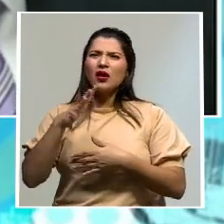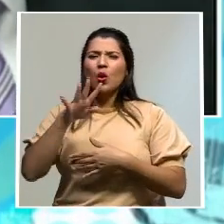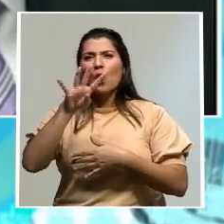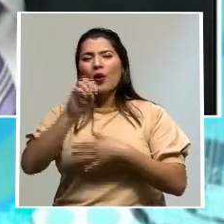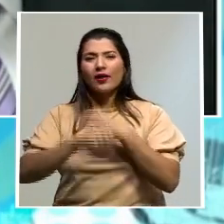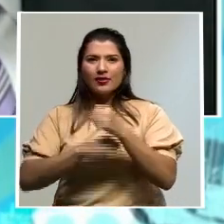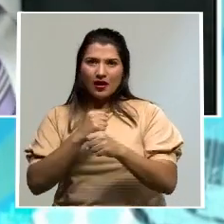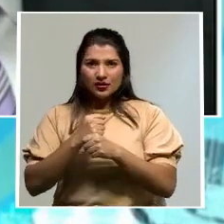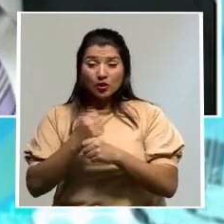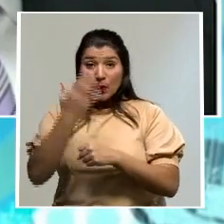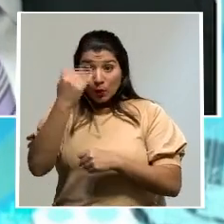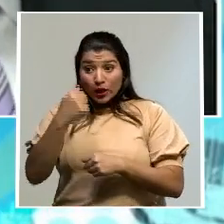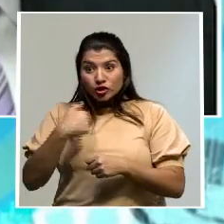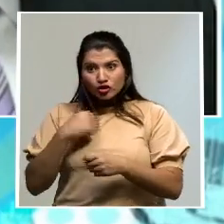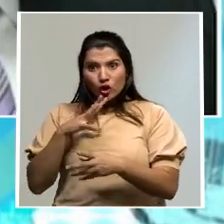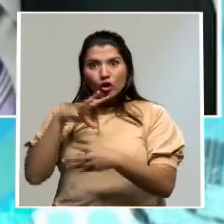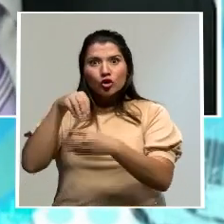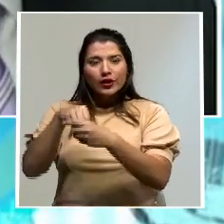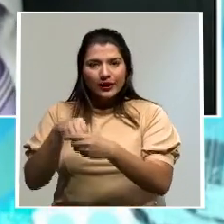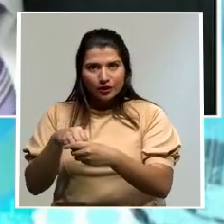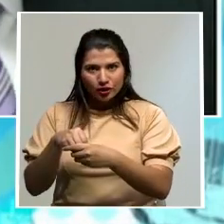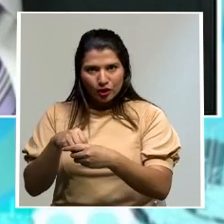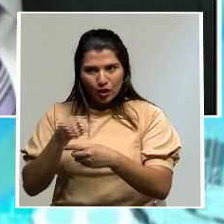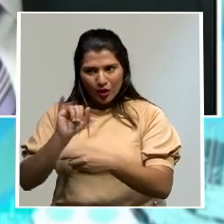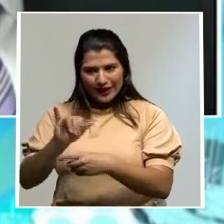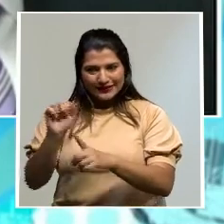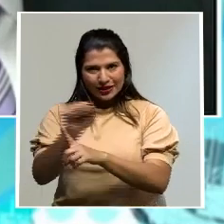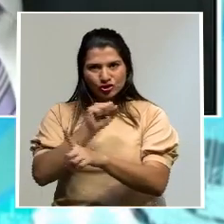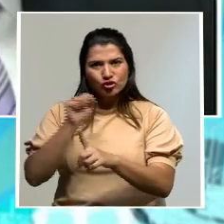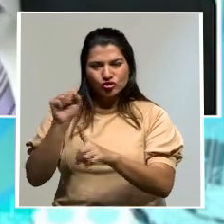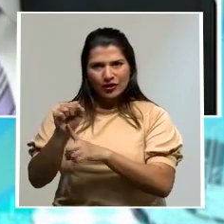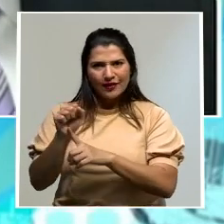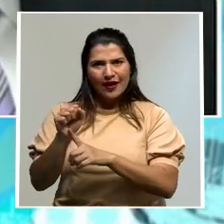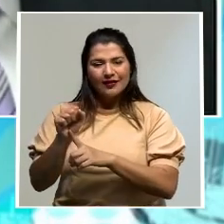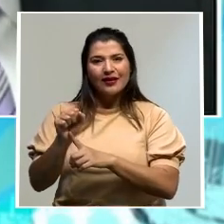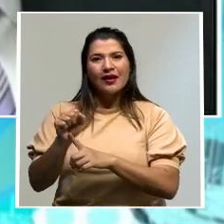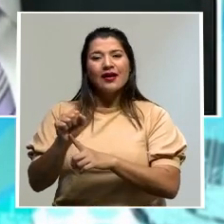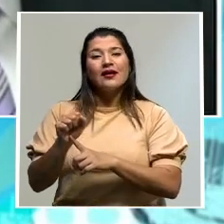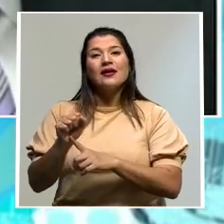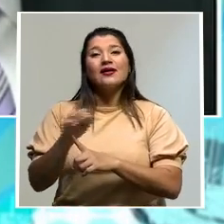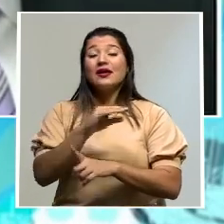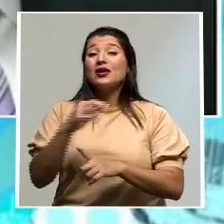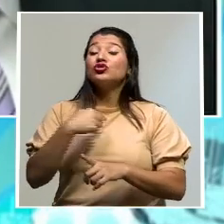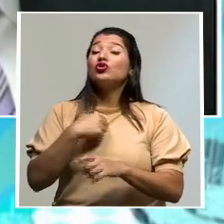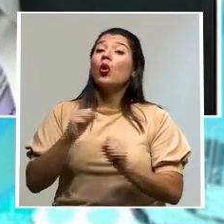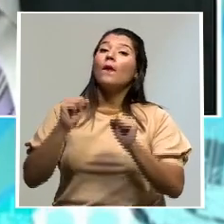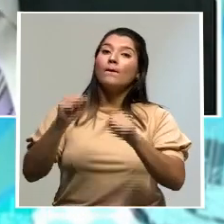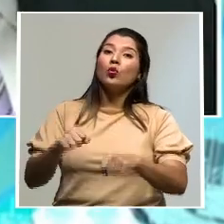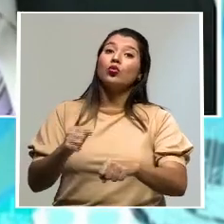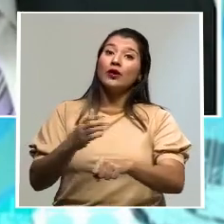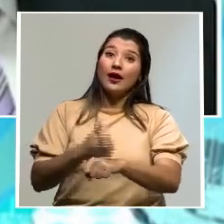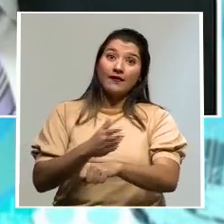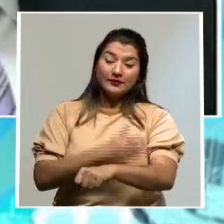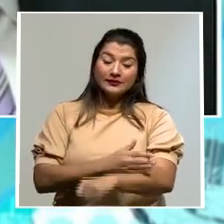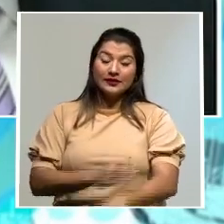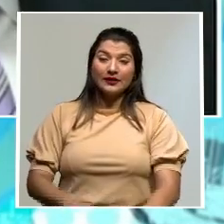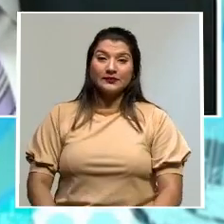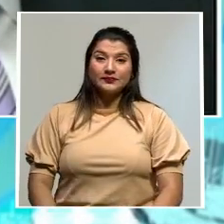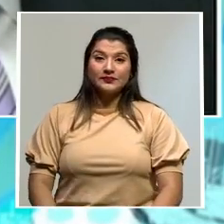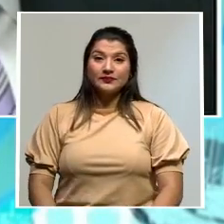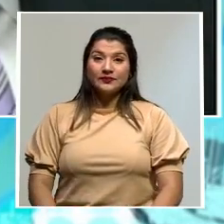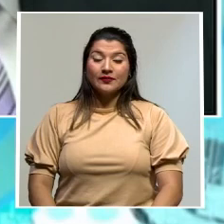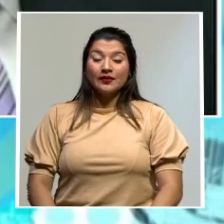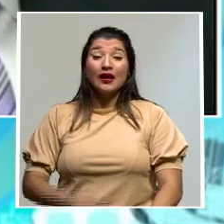porque soy parte de ese Estado solidario que me permitió avanzar en el entramado social.